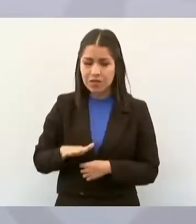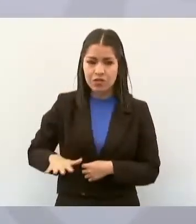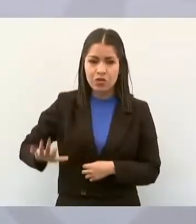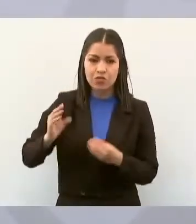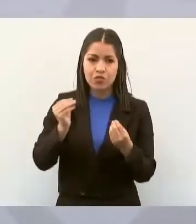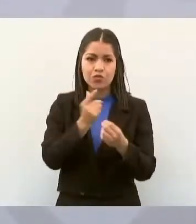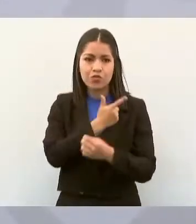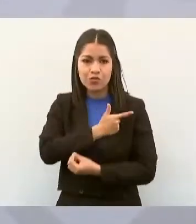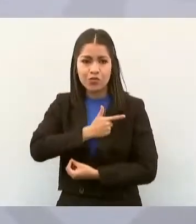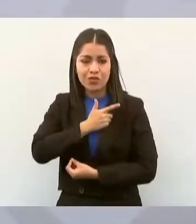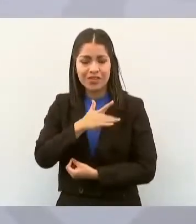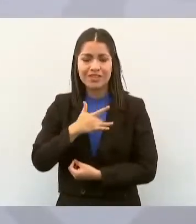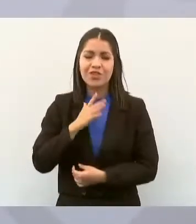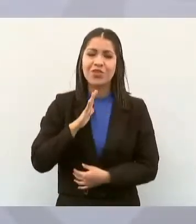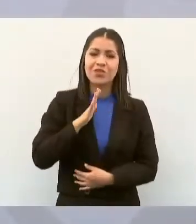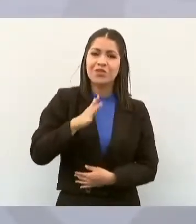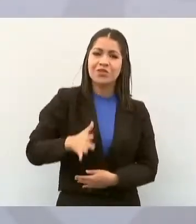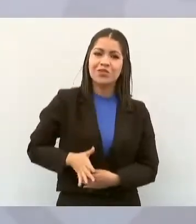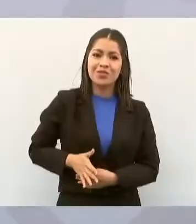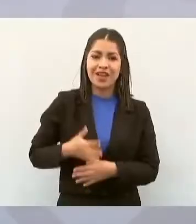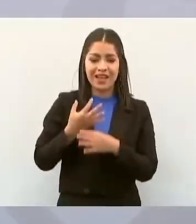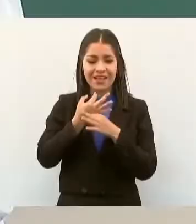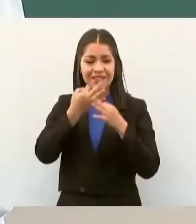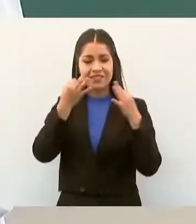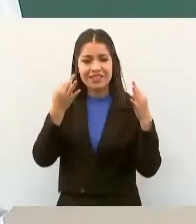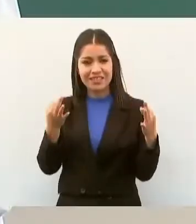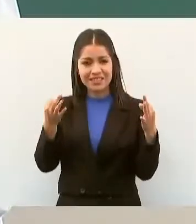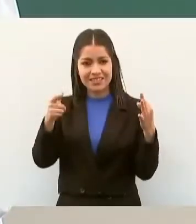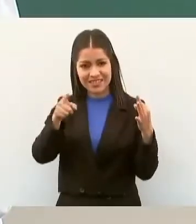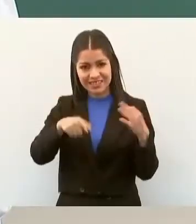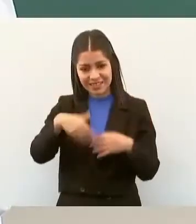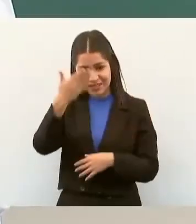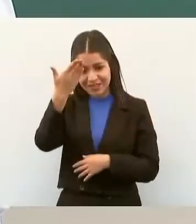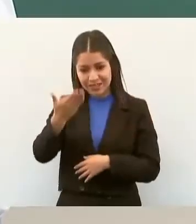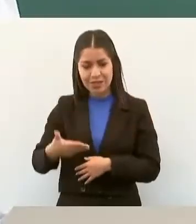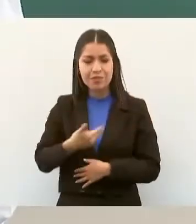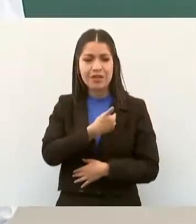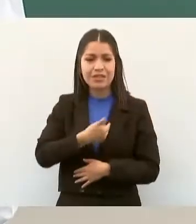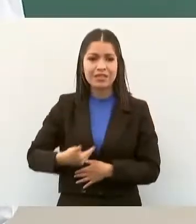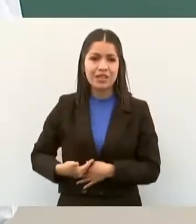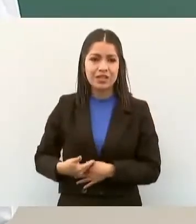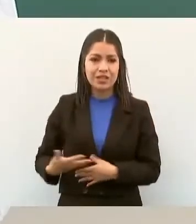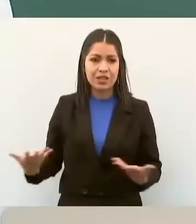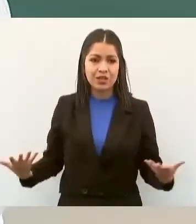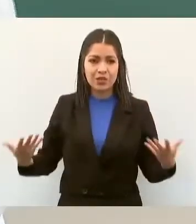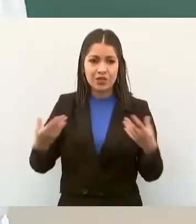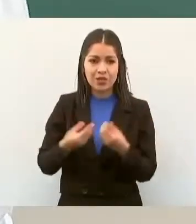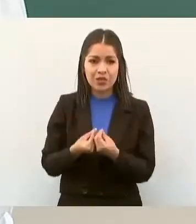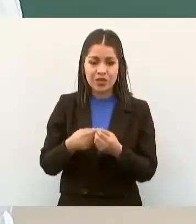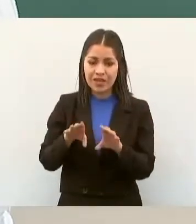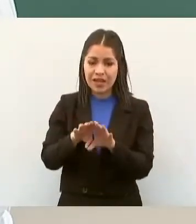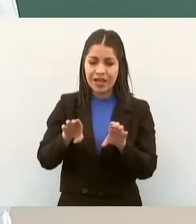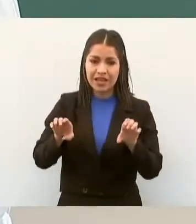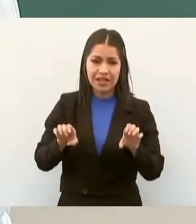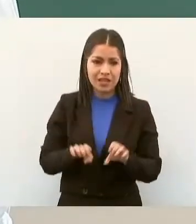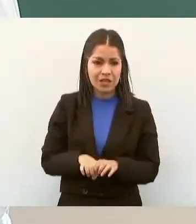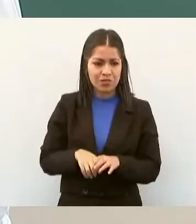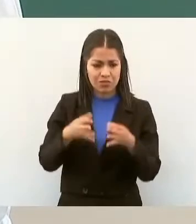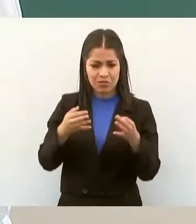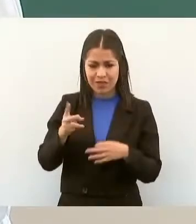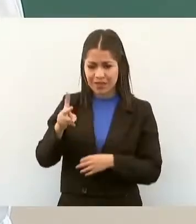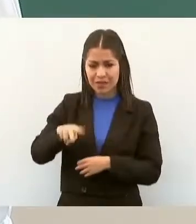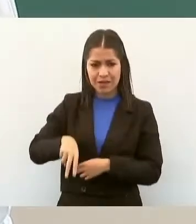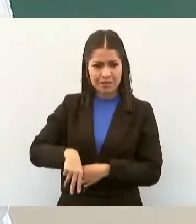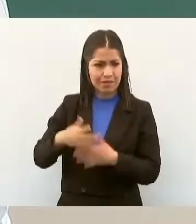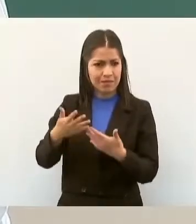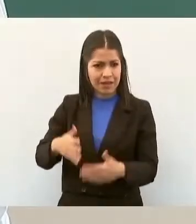y orgullo le comento, señor presidente, que de la mano de un gran equipo, íntegro,